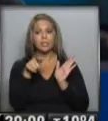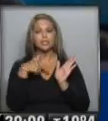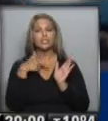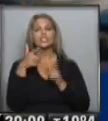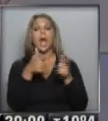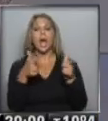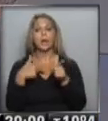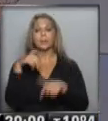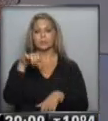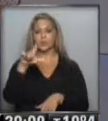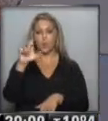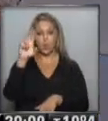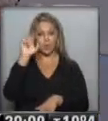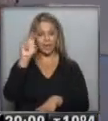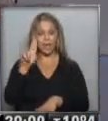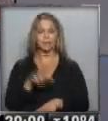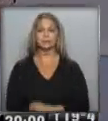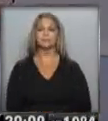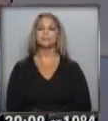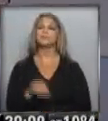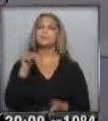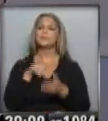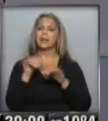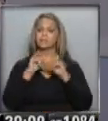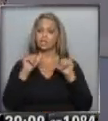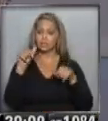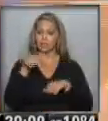nuclear. Más noticias de la jornada de hoy.